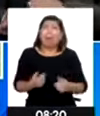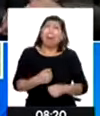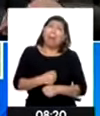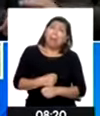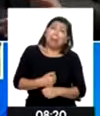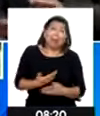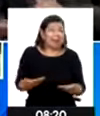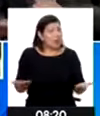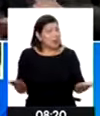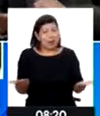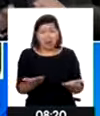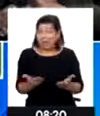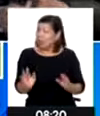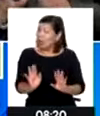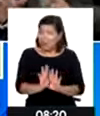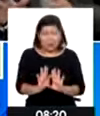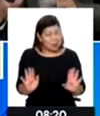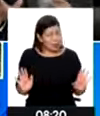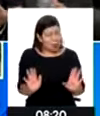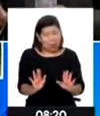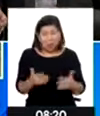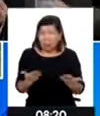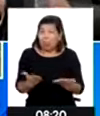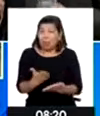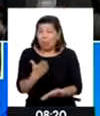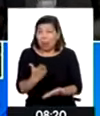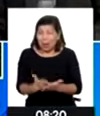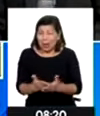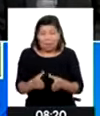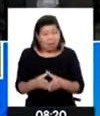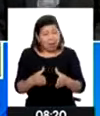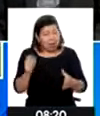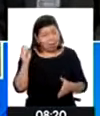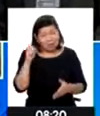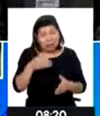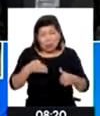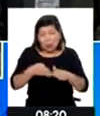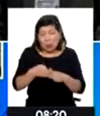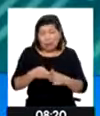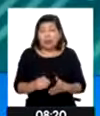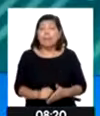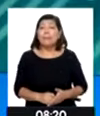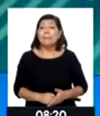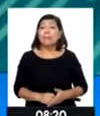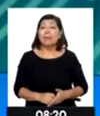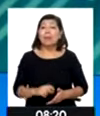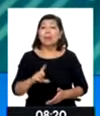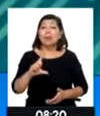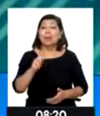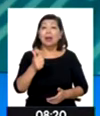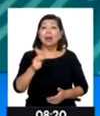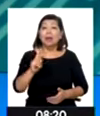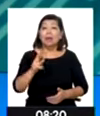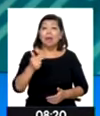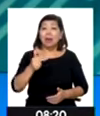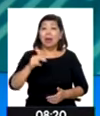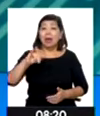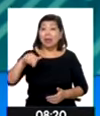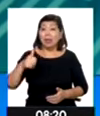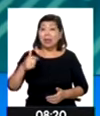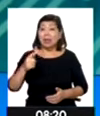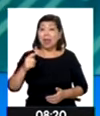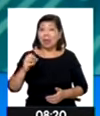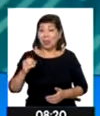impávidos, sin hacer nada frente a esta situación muy grave de hacinamiento. A raíz del caso Lavallato, es, digamos que se